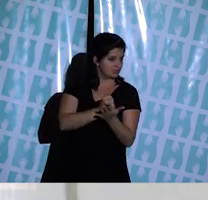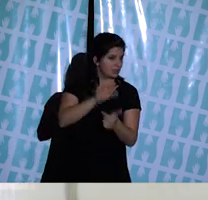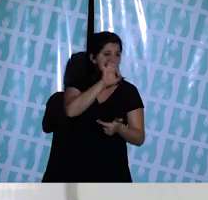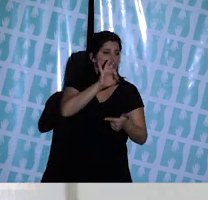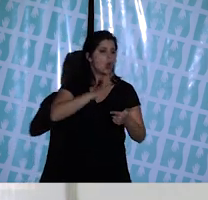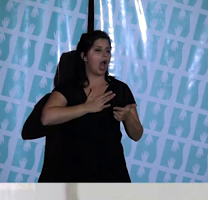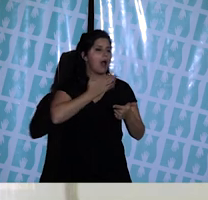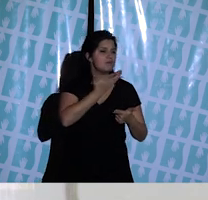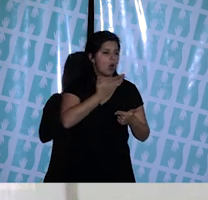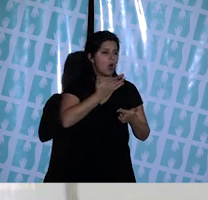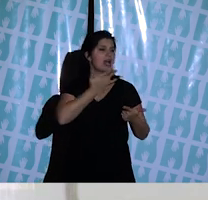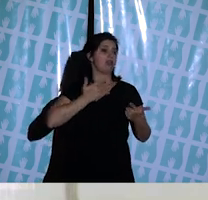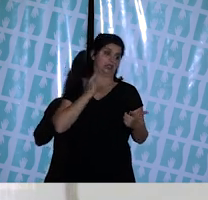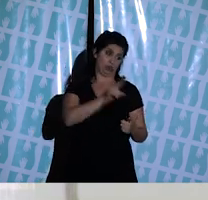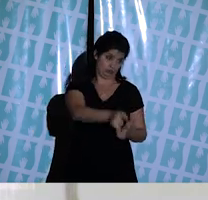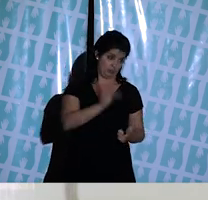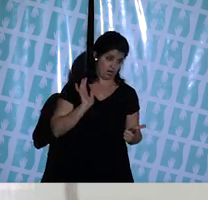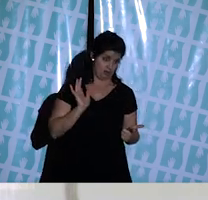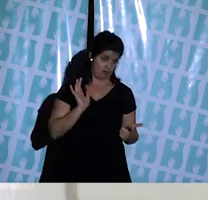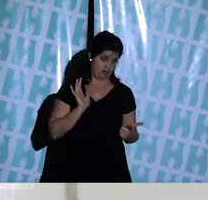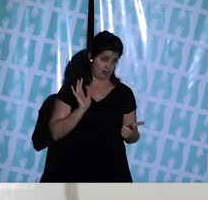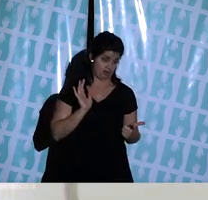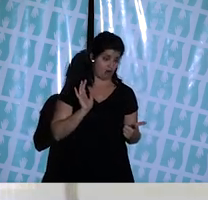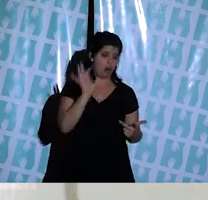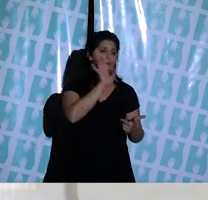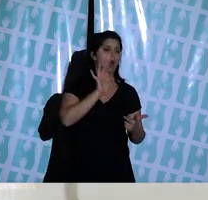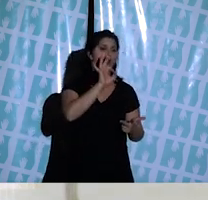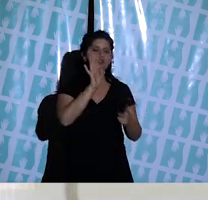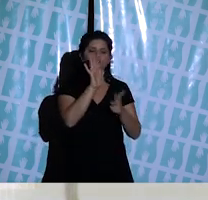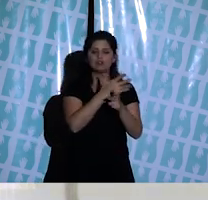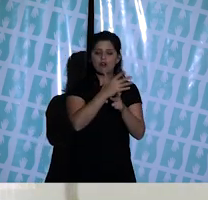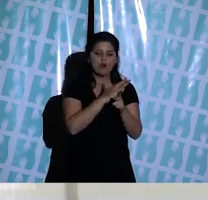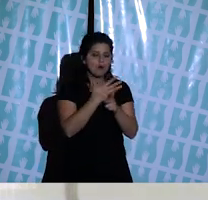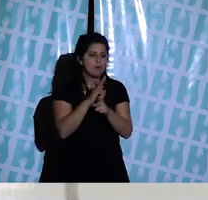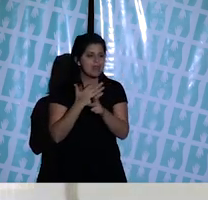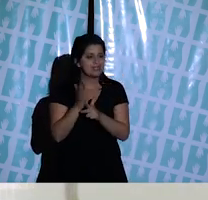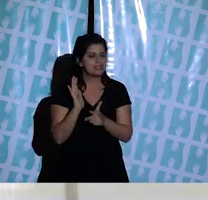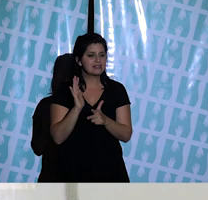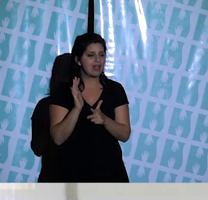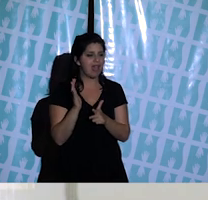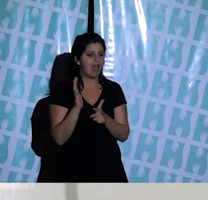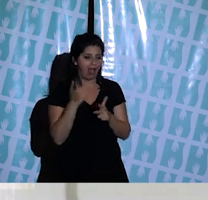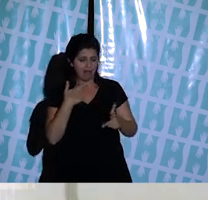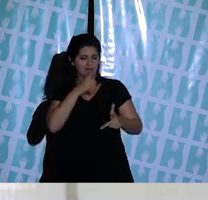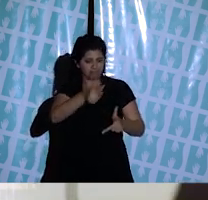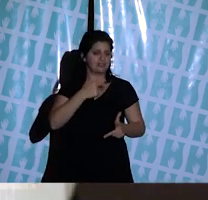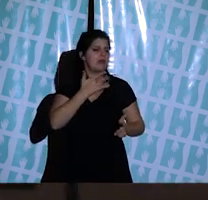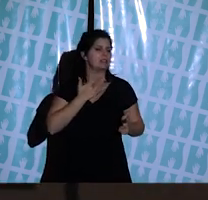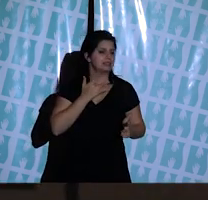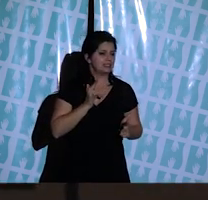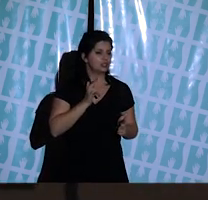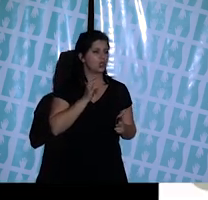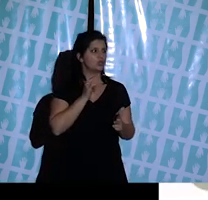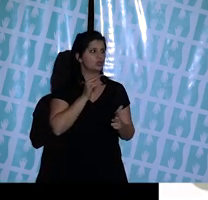amor, o el romance, la adicción al romance, o esto que es limerence,